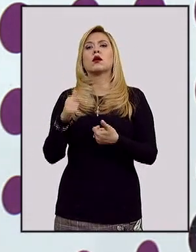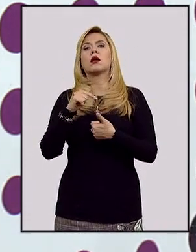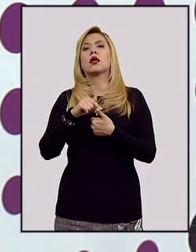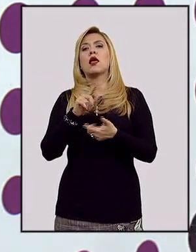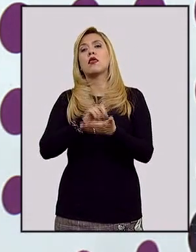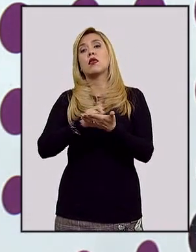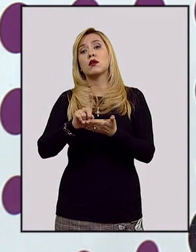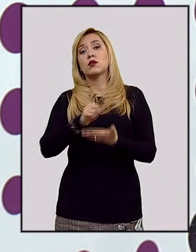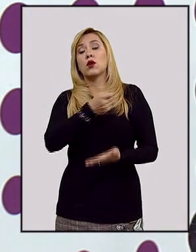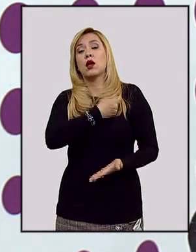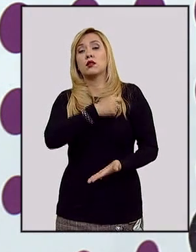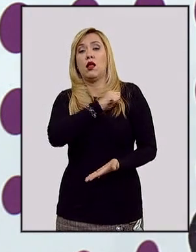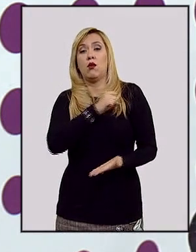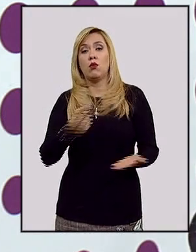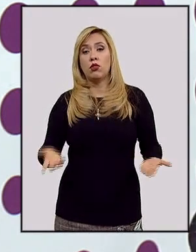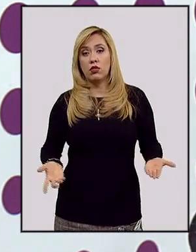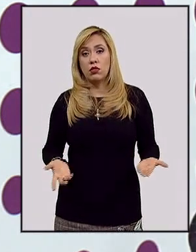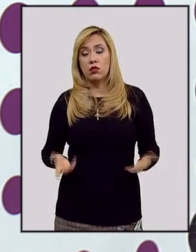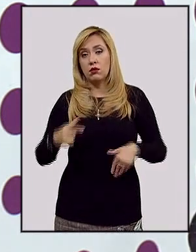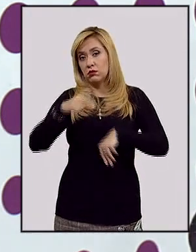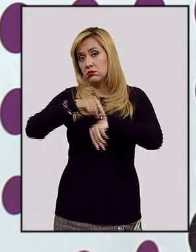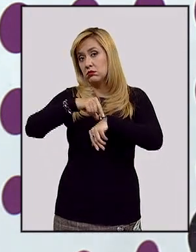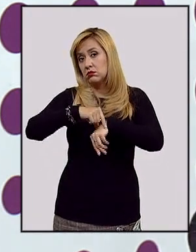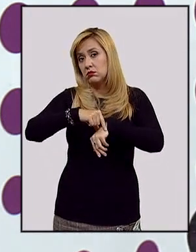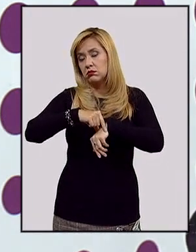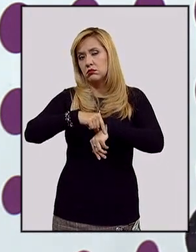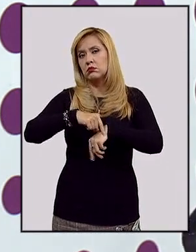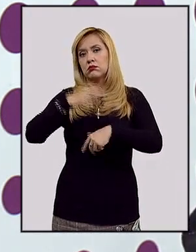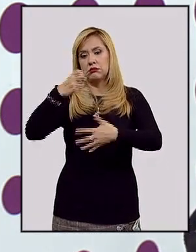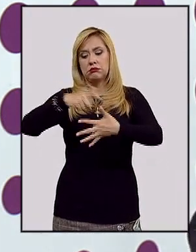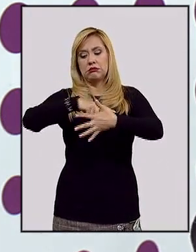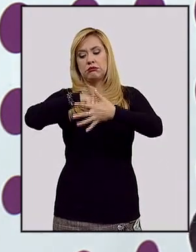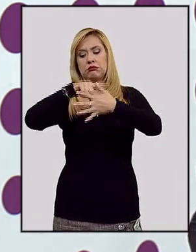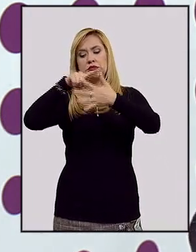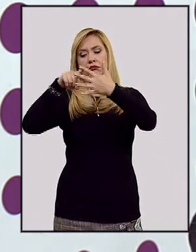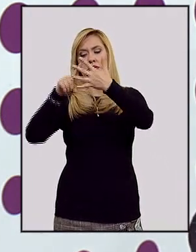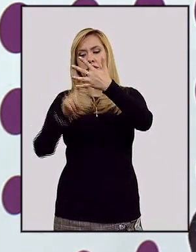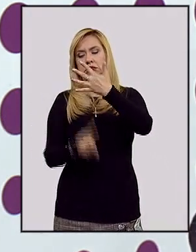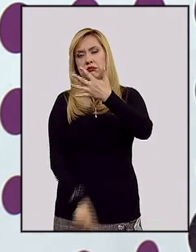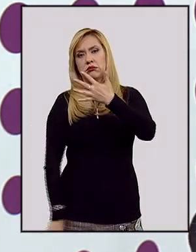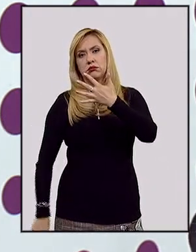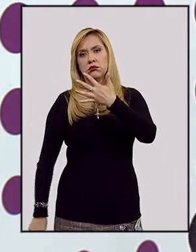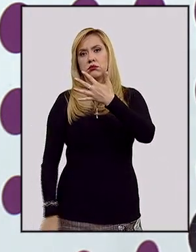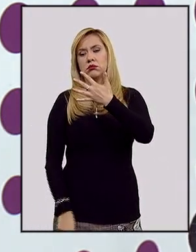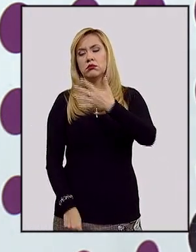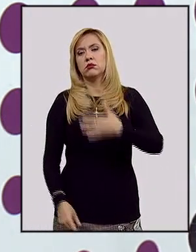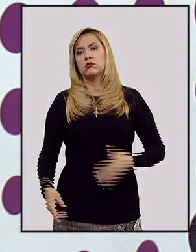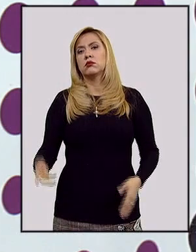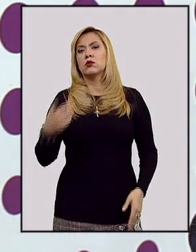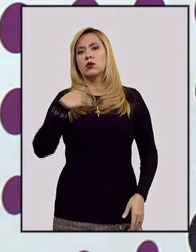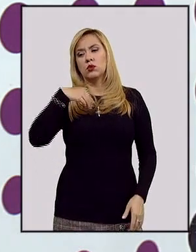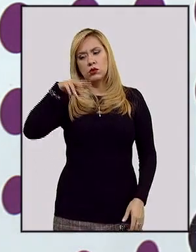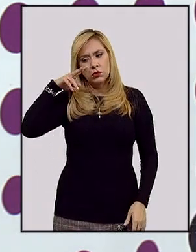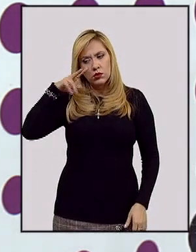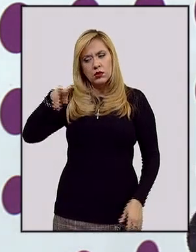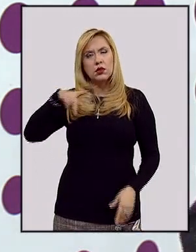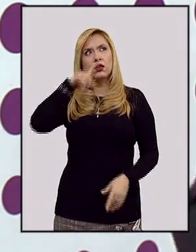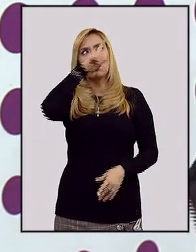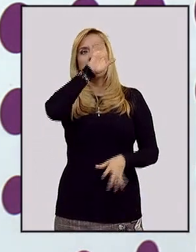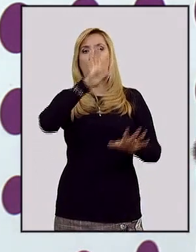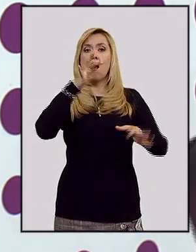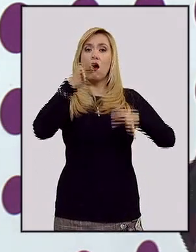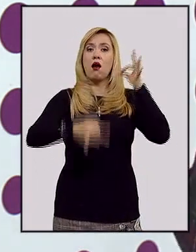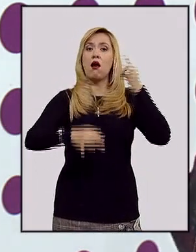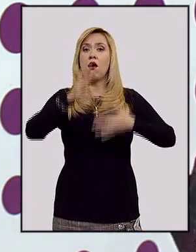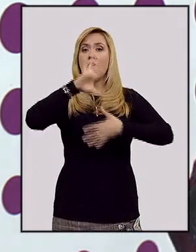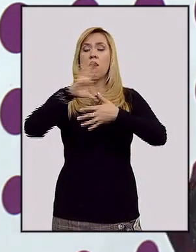salud, porque finalmente, y esto es algo que ha pasado con la Corte Interamericana,